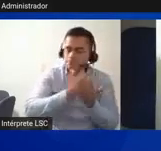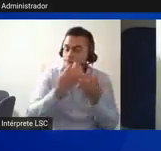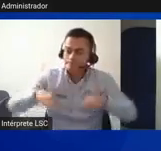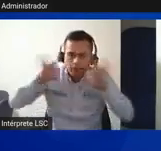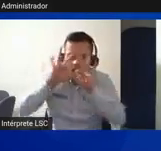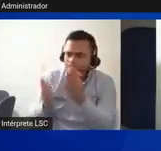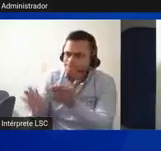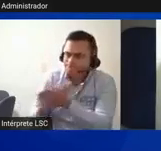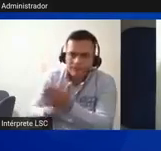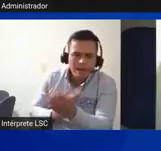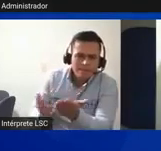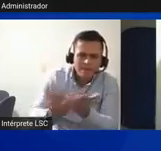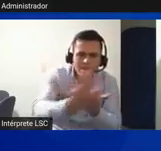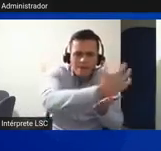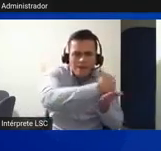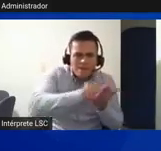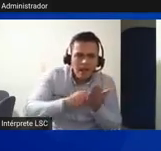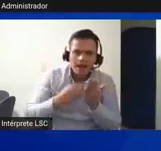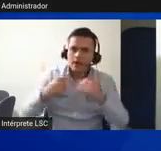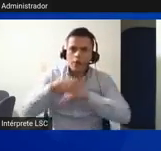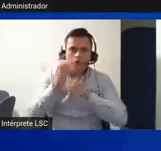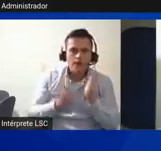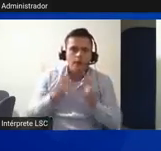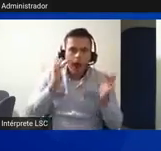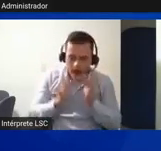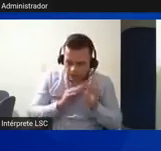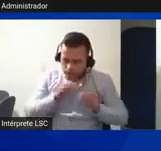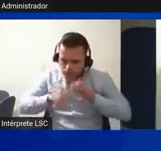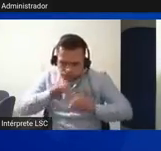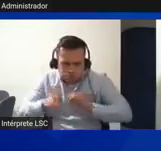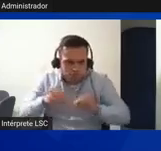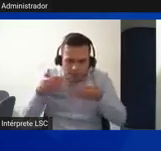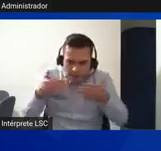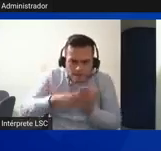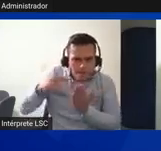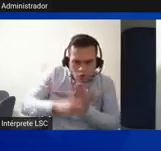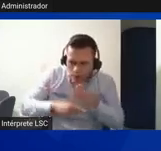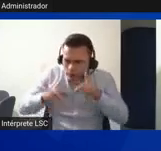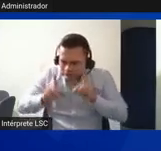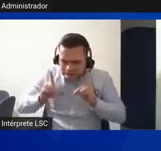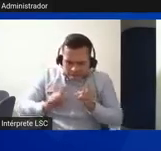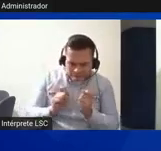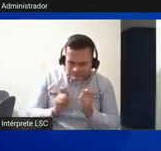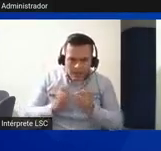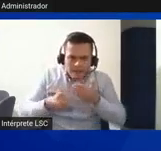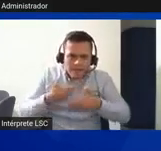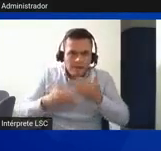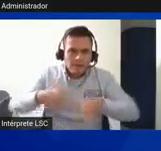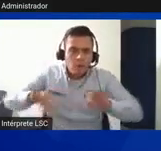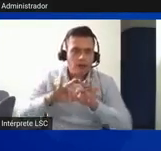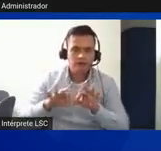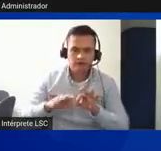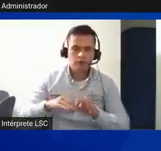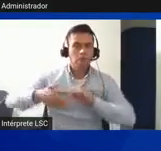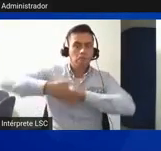aprovechamiento y el acompañamiento en todas las decisiones y los cambios que se tuvieran en cuenta, porque claramente, como lo decía